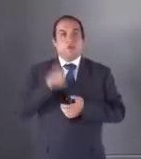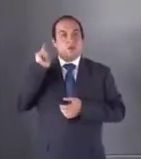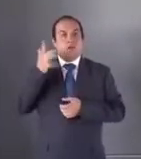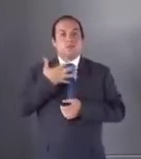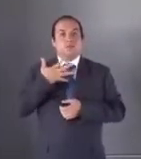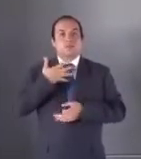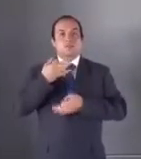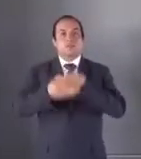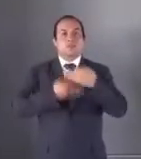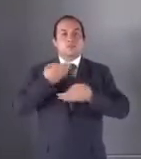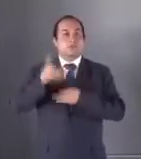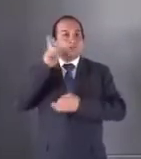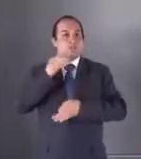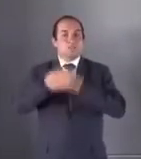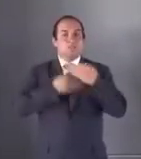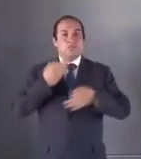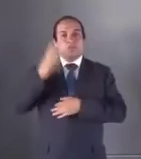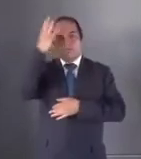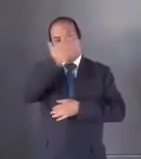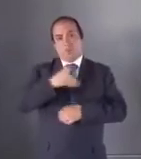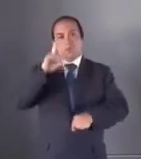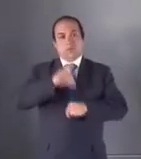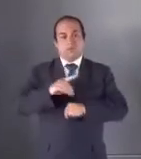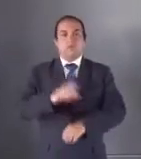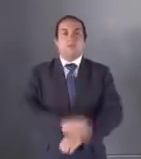y todos un excelente día.